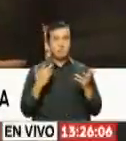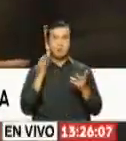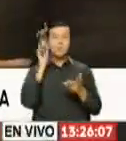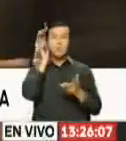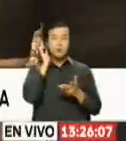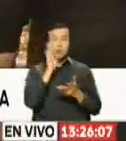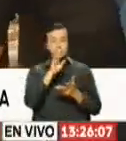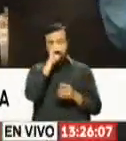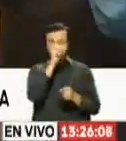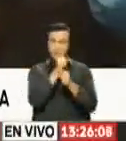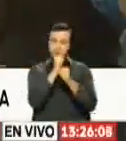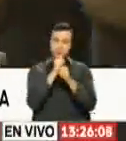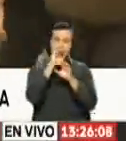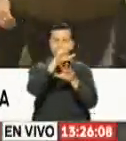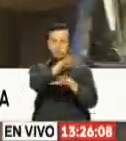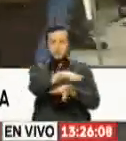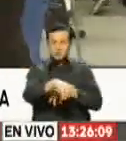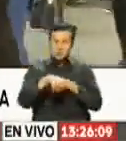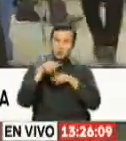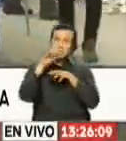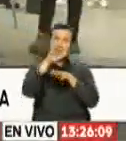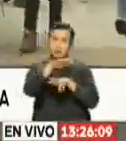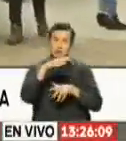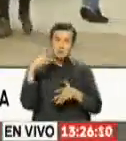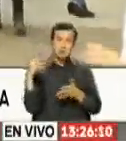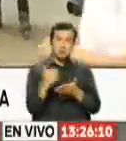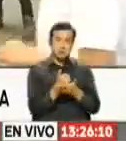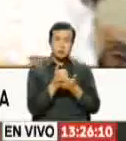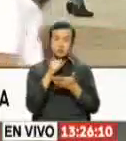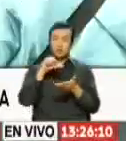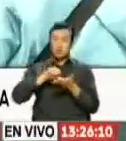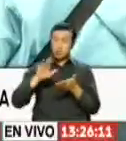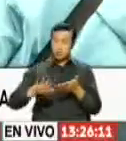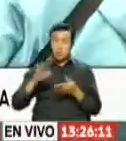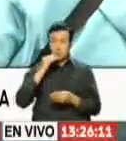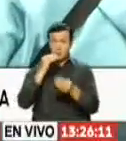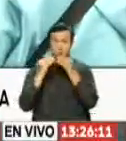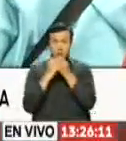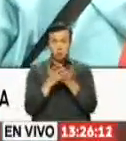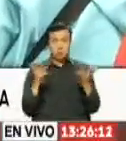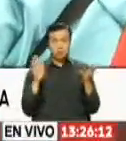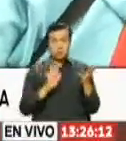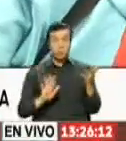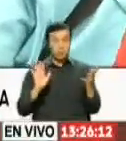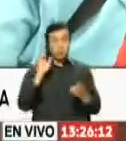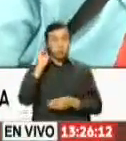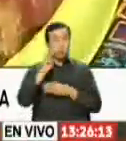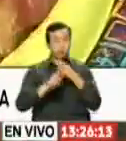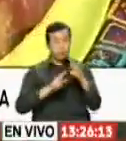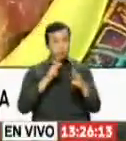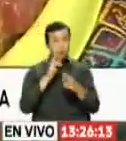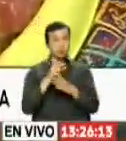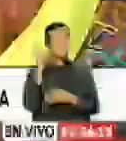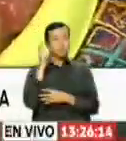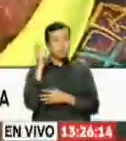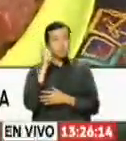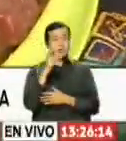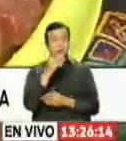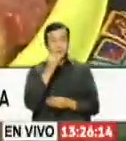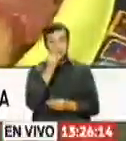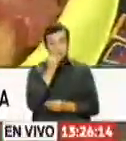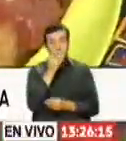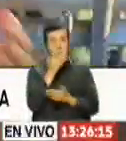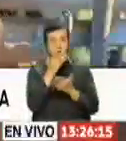mujer que labra y cosecha la tierra, las ciudades garantizan su alimentación y la humanidad entera depende de este papel invisibilizado